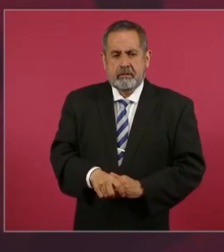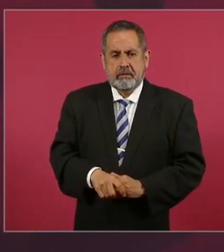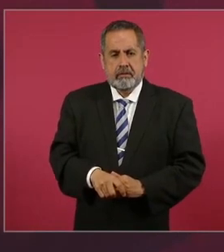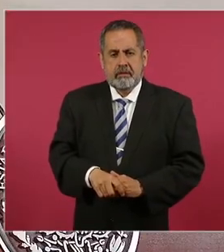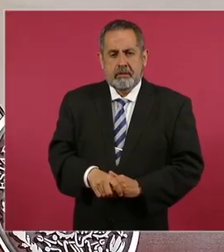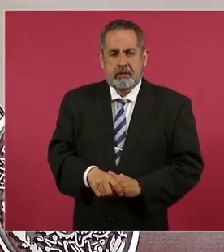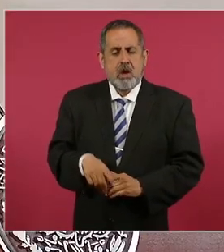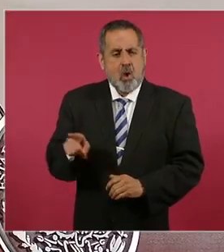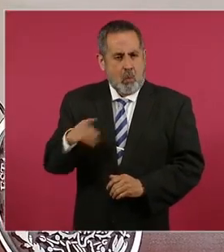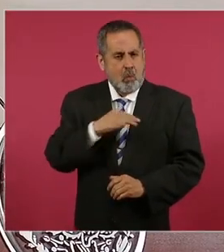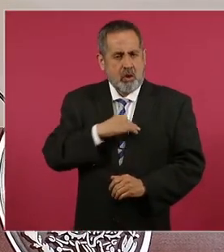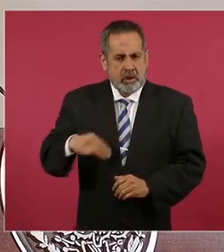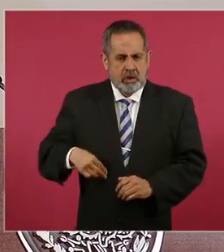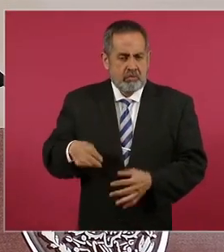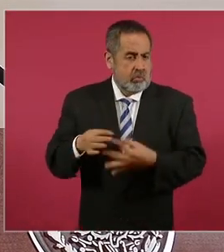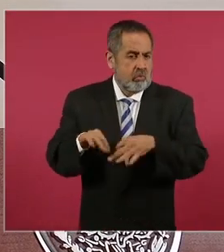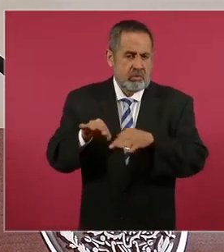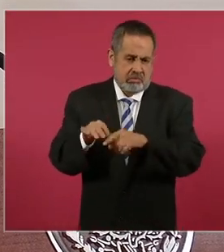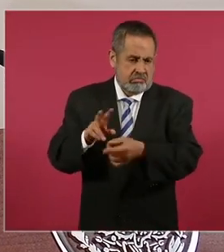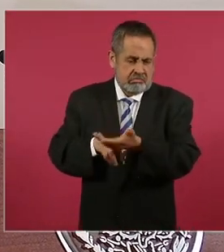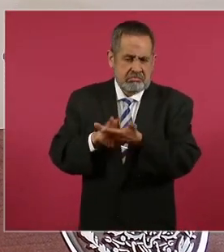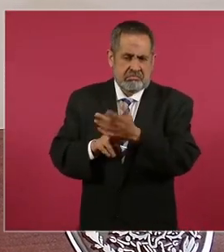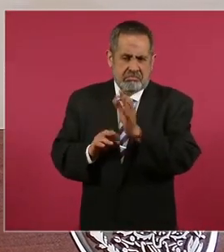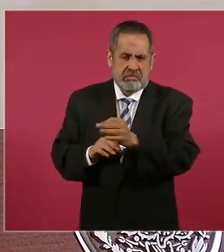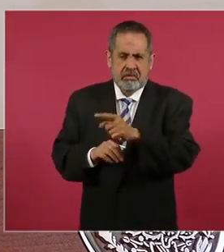es un municipio importantísimo.